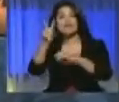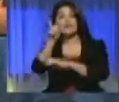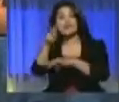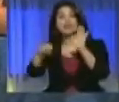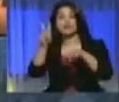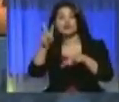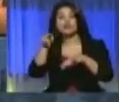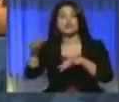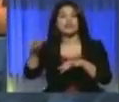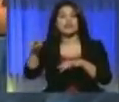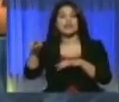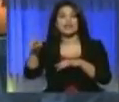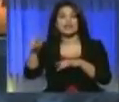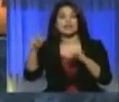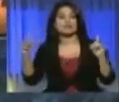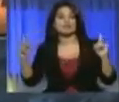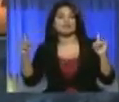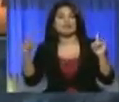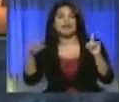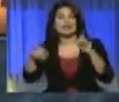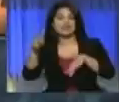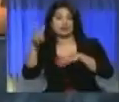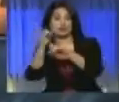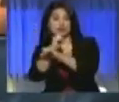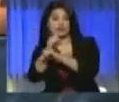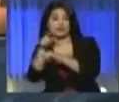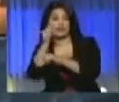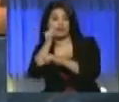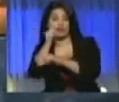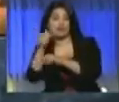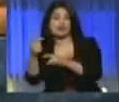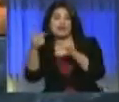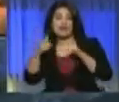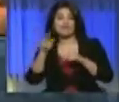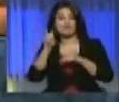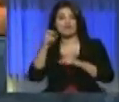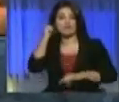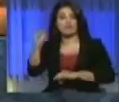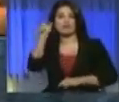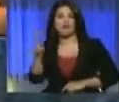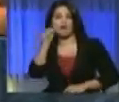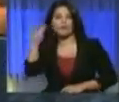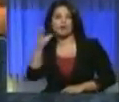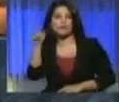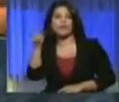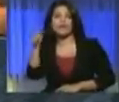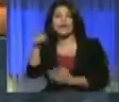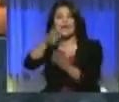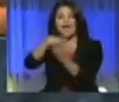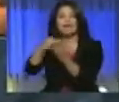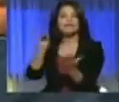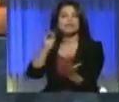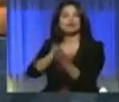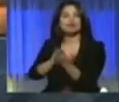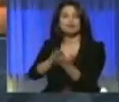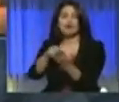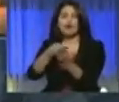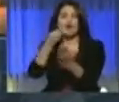Gaitán quedó pendiente la reunión con un muchacho que venía de Cuba llamado Fidel Castro Ruz, Naguará.